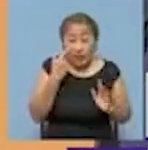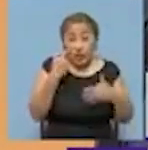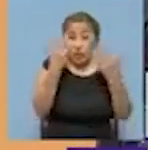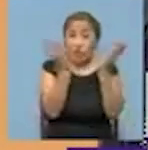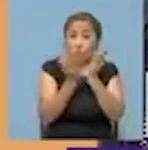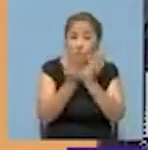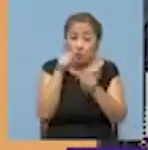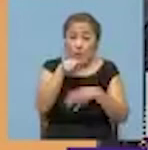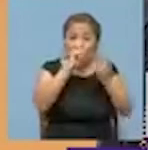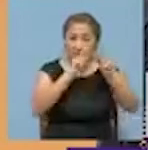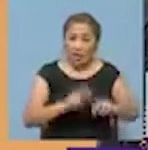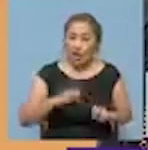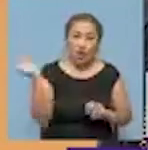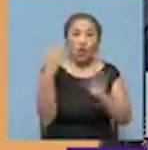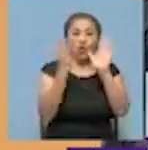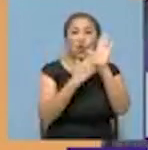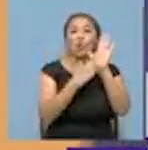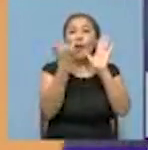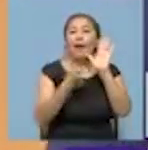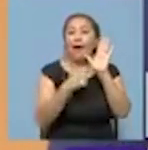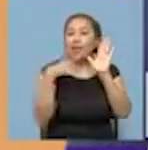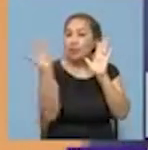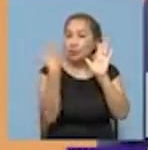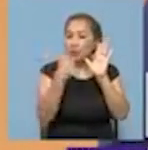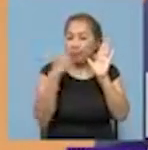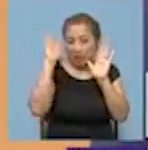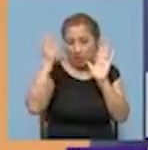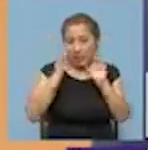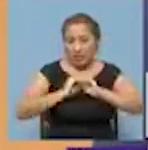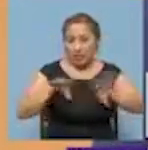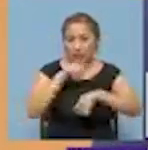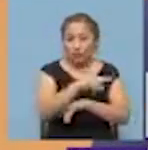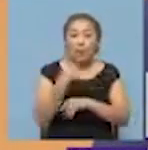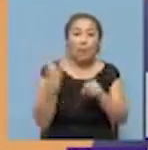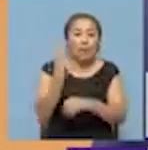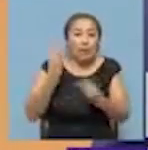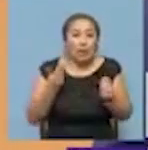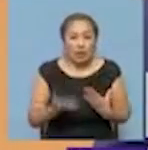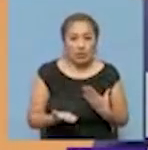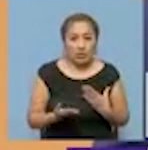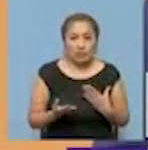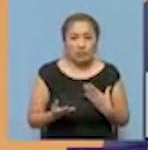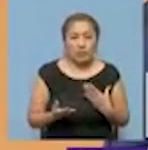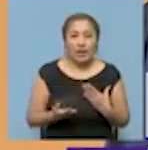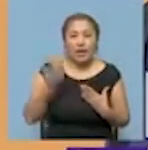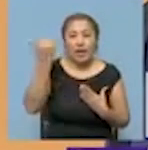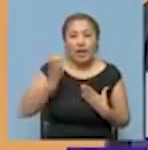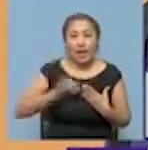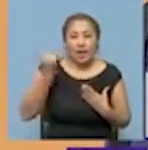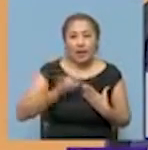todo esto está escribiendo en documentos muy importantes entonces en primer lugar hubo